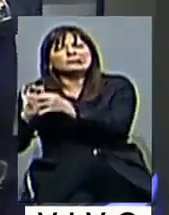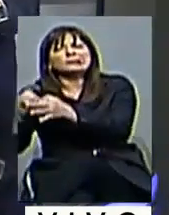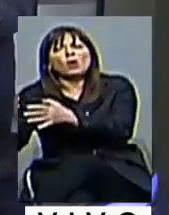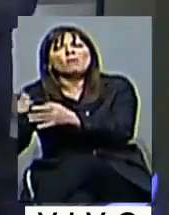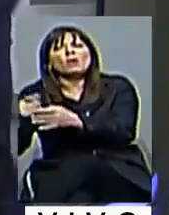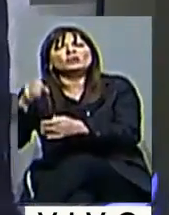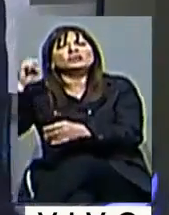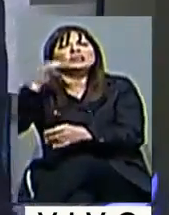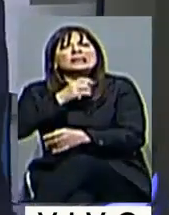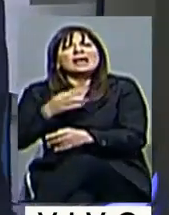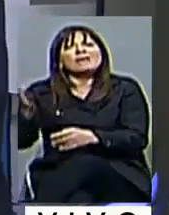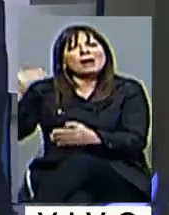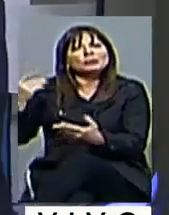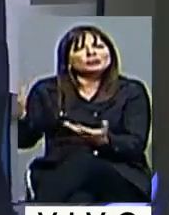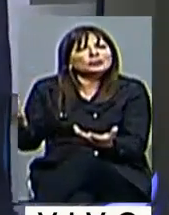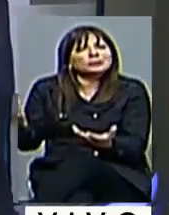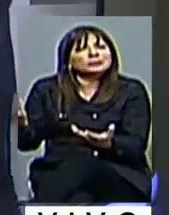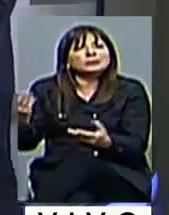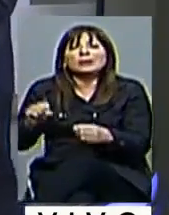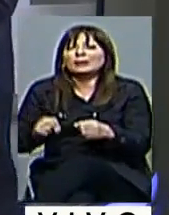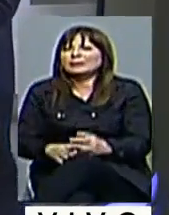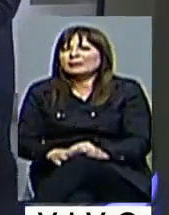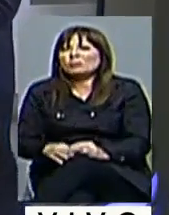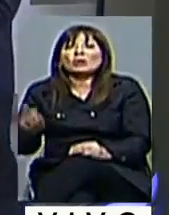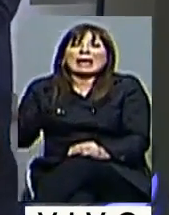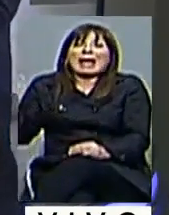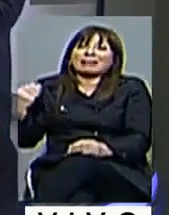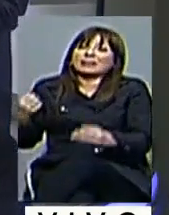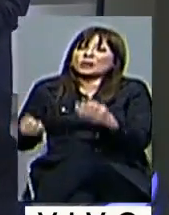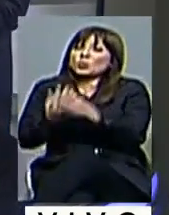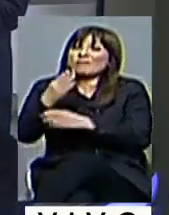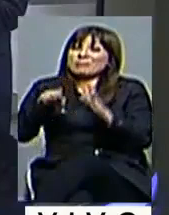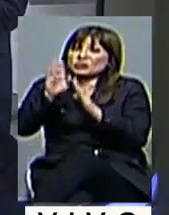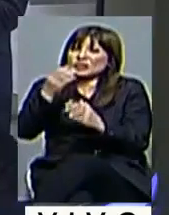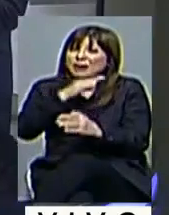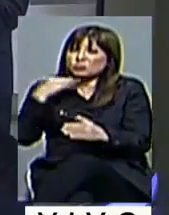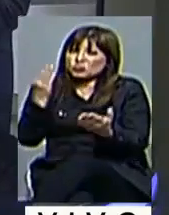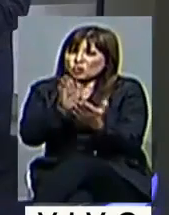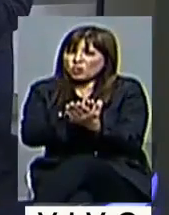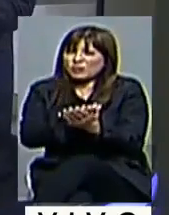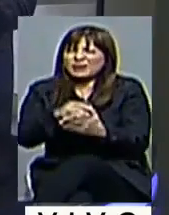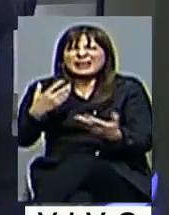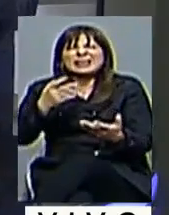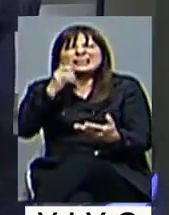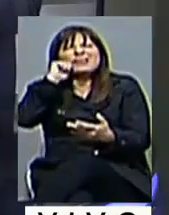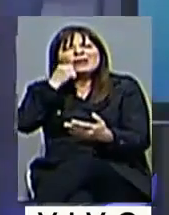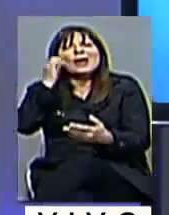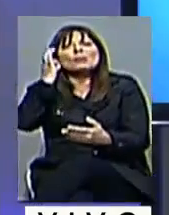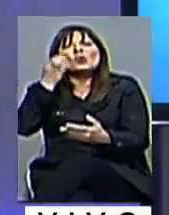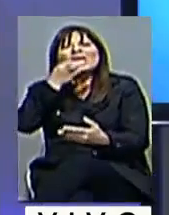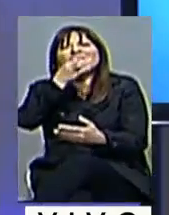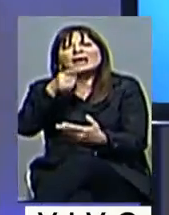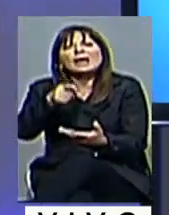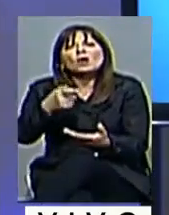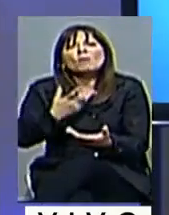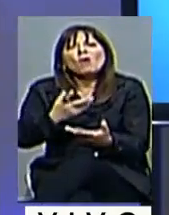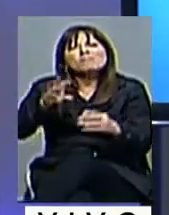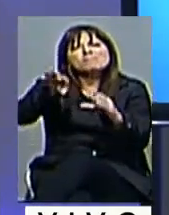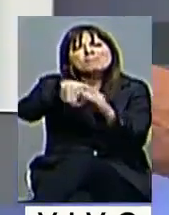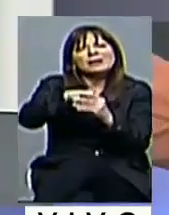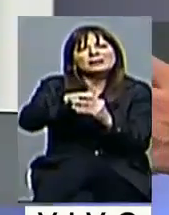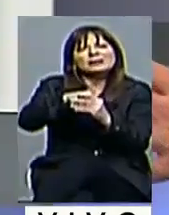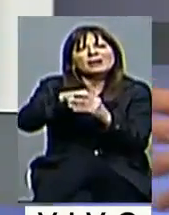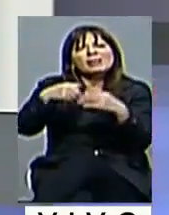los mismos dirigentes de la Nueva Mayoría murió. Entonces, ¿está reflejando parte de la Democracia Cristiana o se